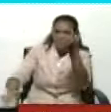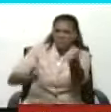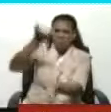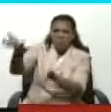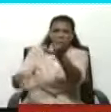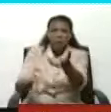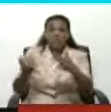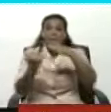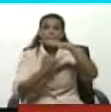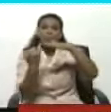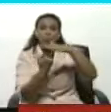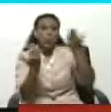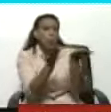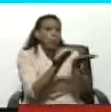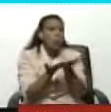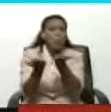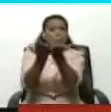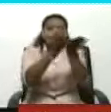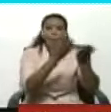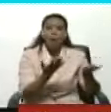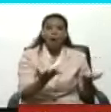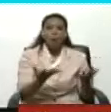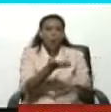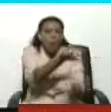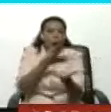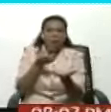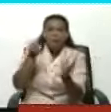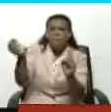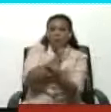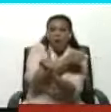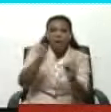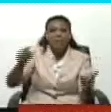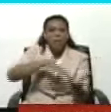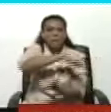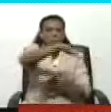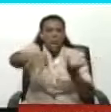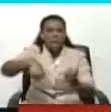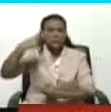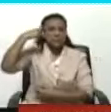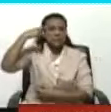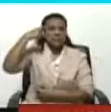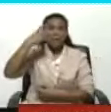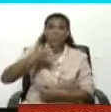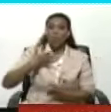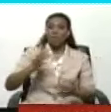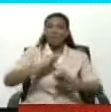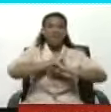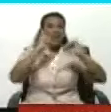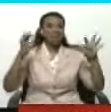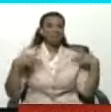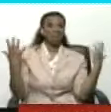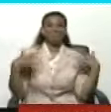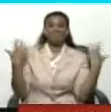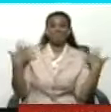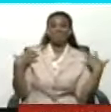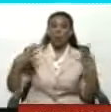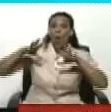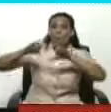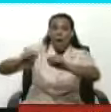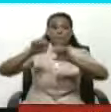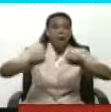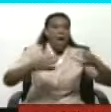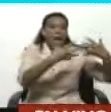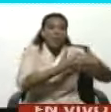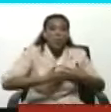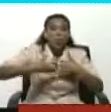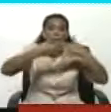Quemar instituciones, guarimba, violencia. Ellos hubieran sido felices si nos hubieran invadido, hubiera habido una